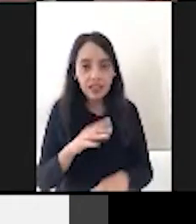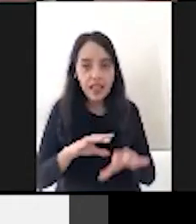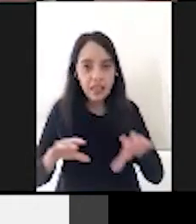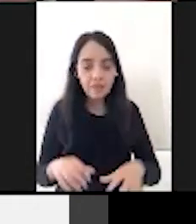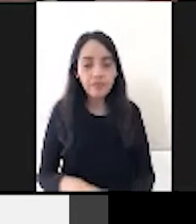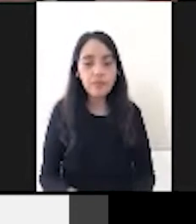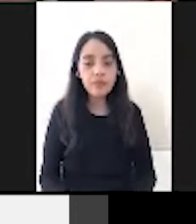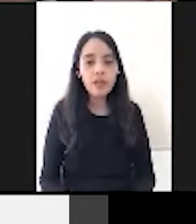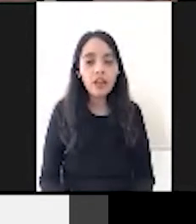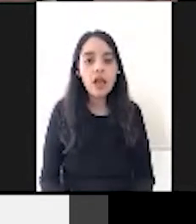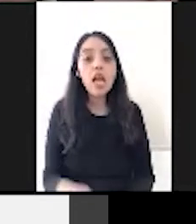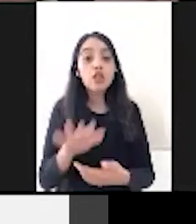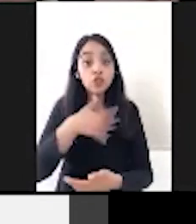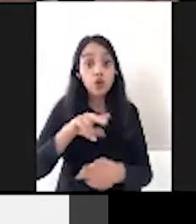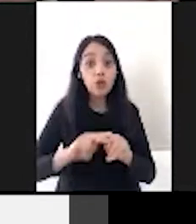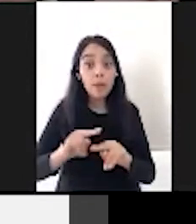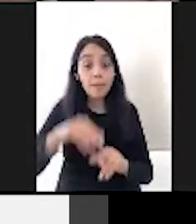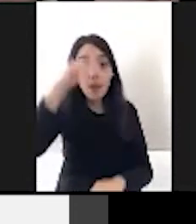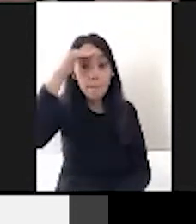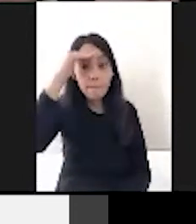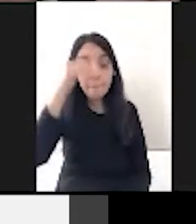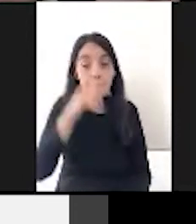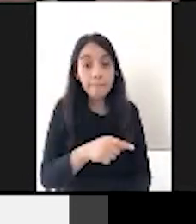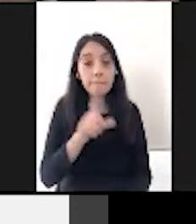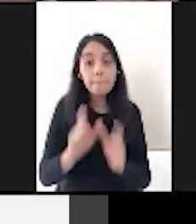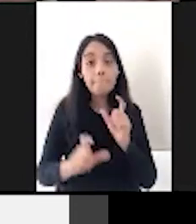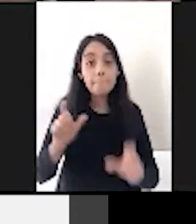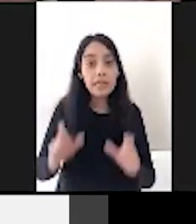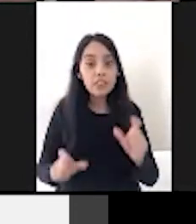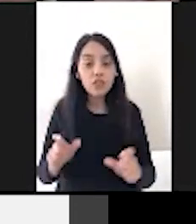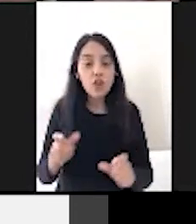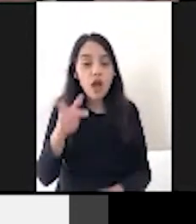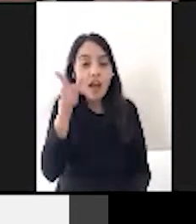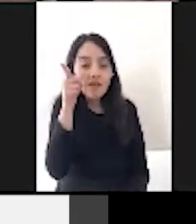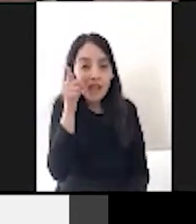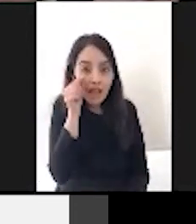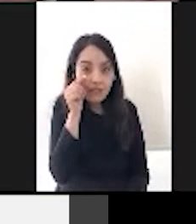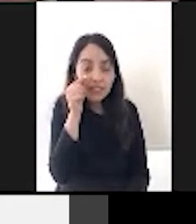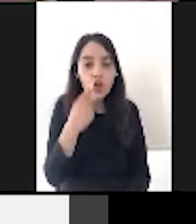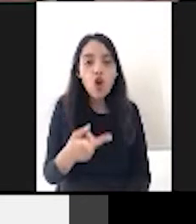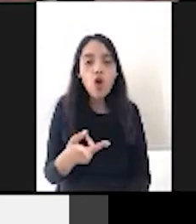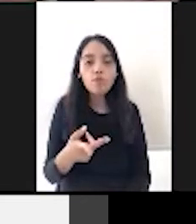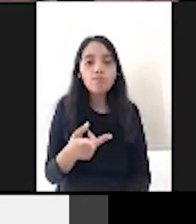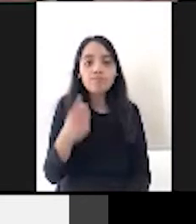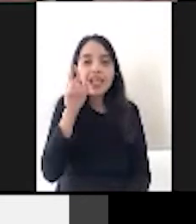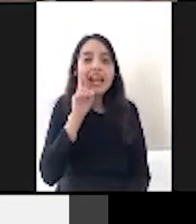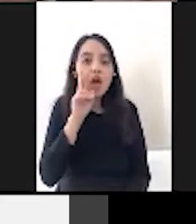estos experimentos con personas con baja visión, reconociendo expresiones faciales. Entonces, al principio